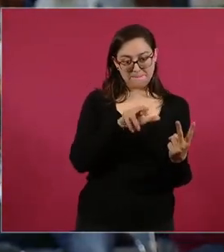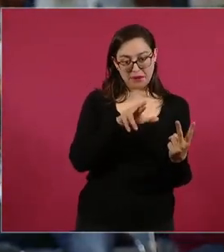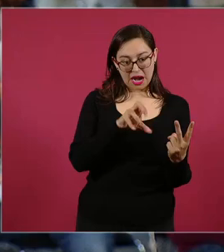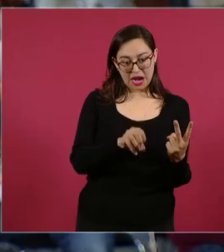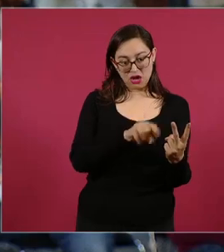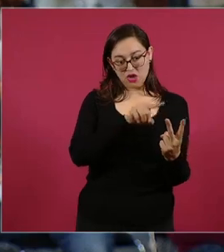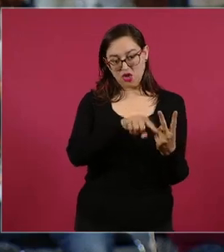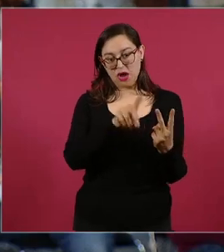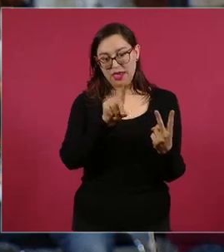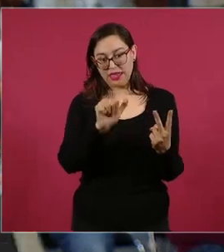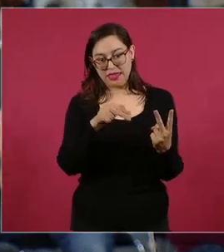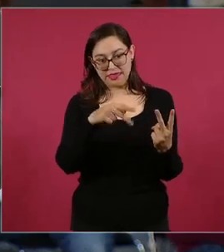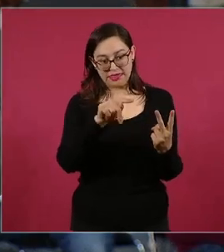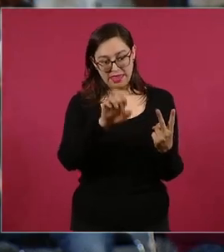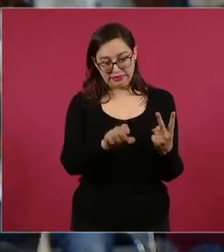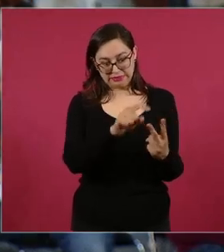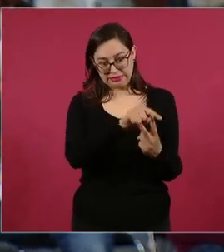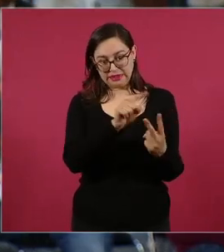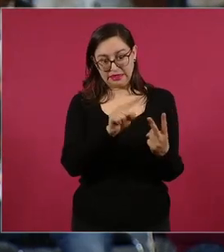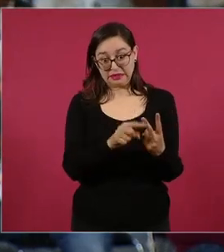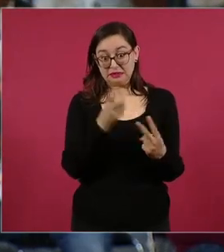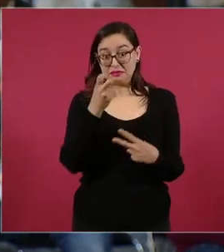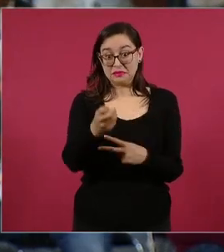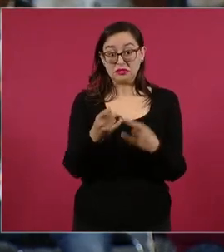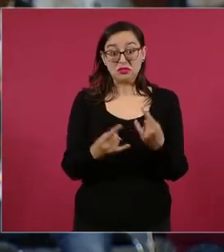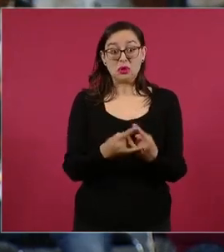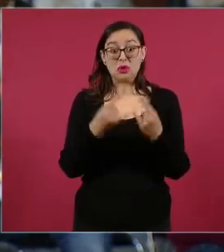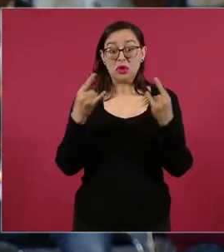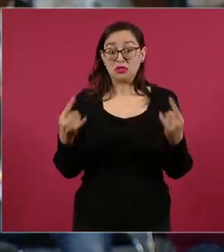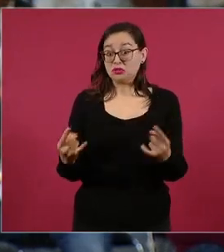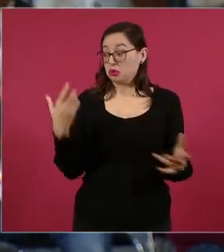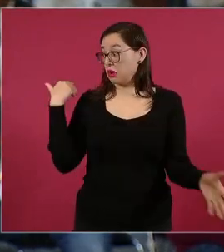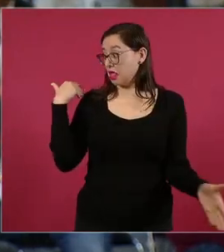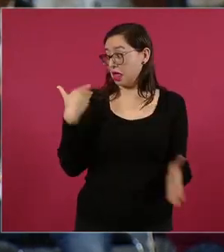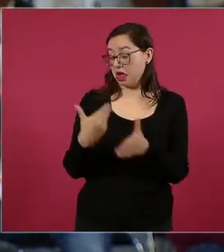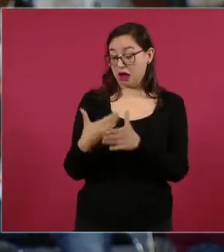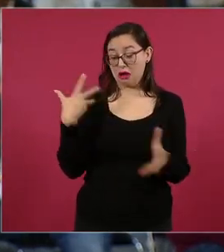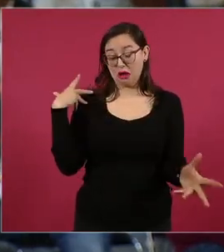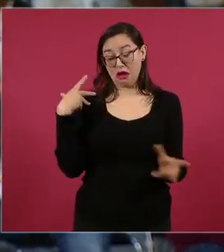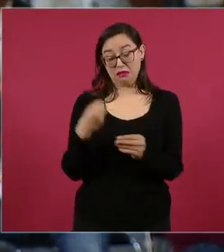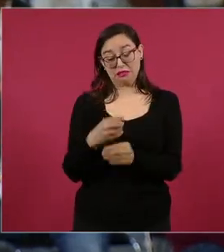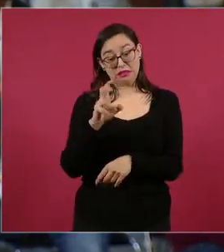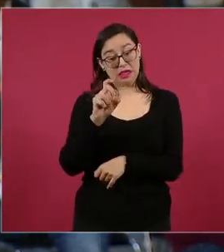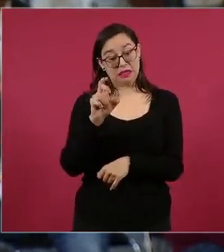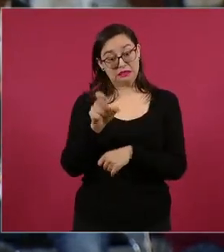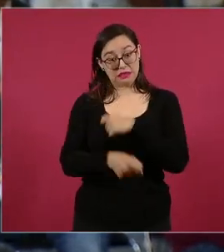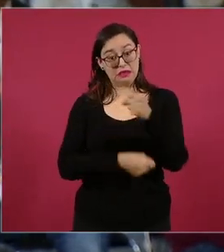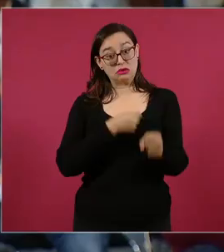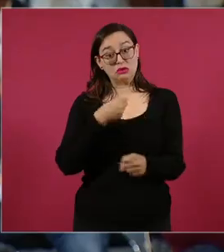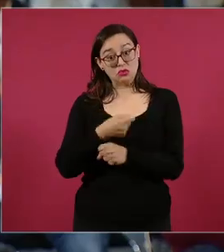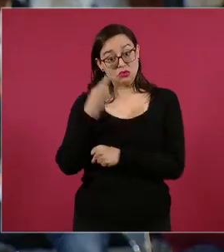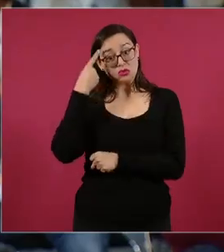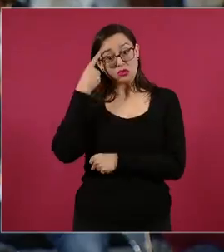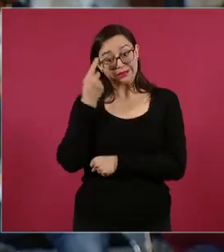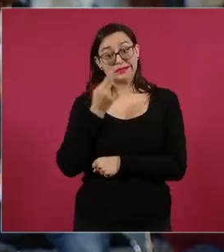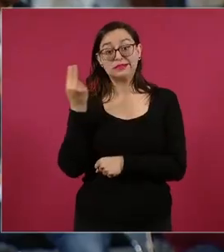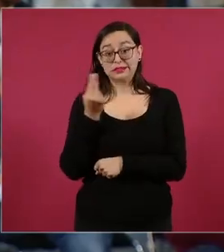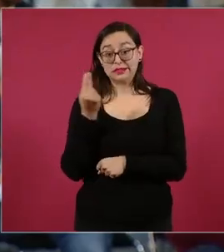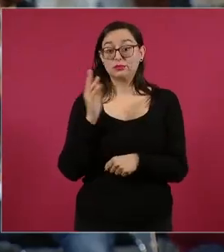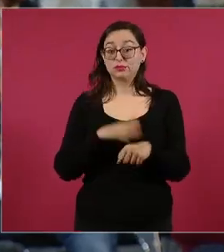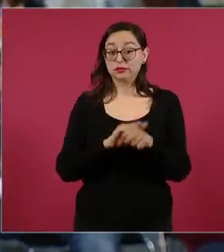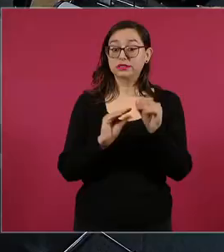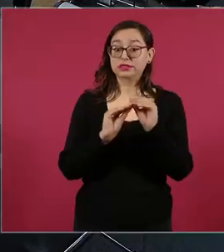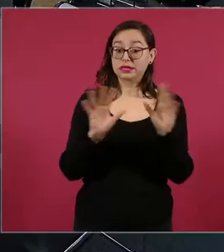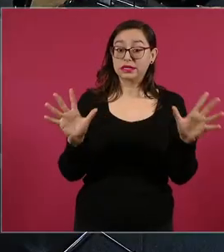Dante Delgado? Lo dejo ahí, señor presidente, para la gran reflexión histórica que la verdad México necesita.